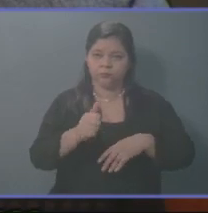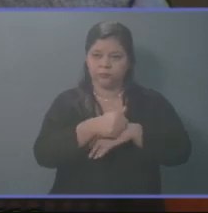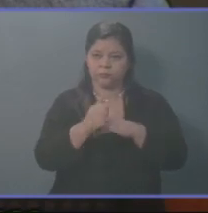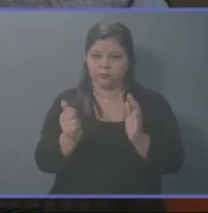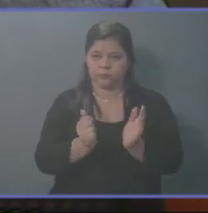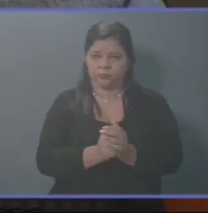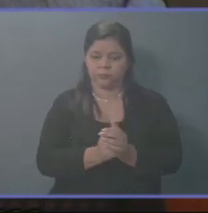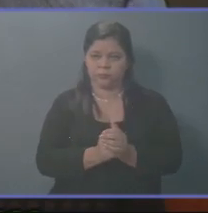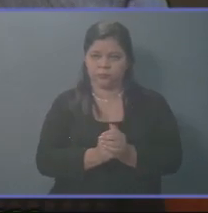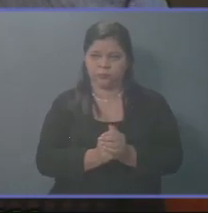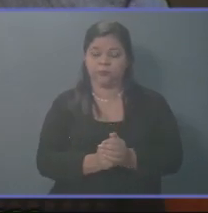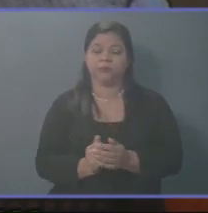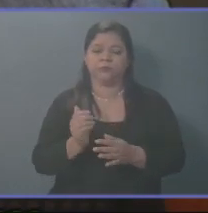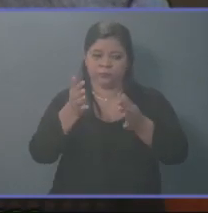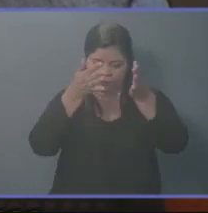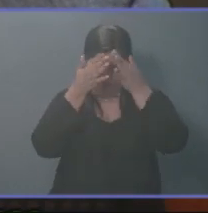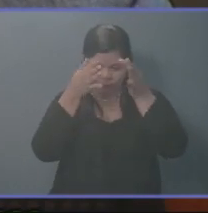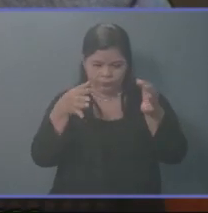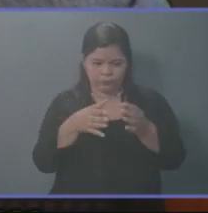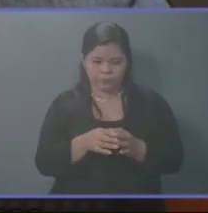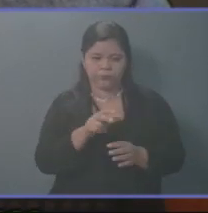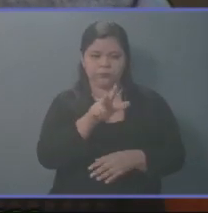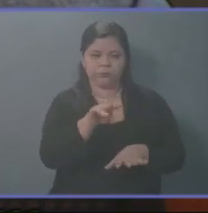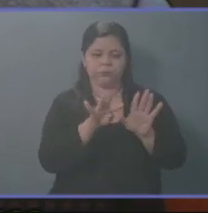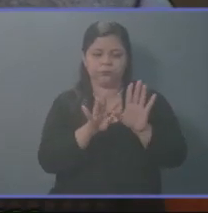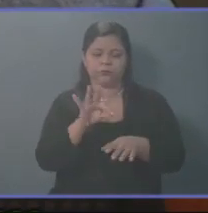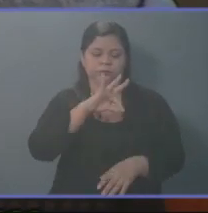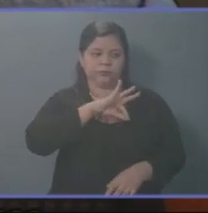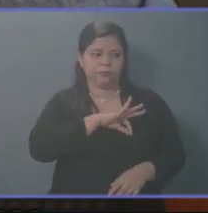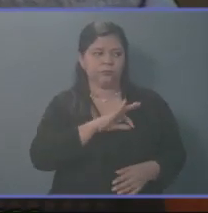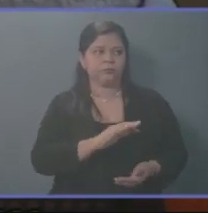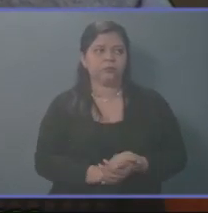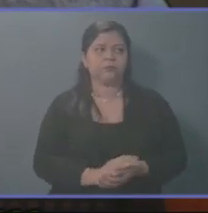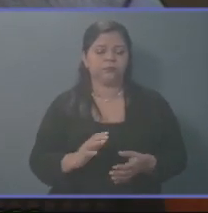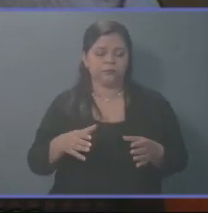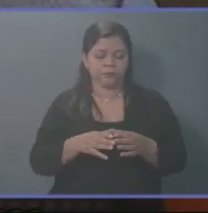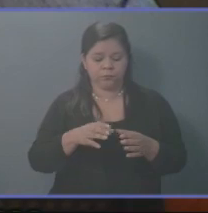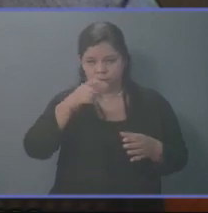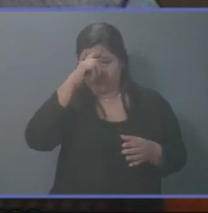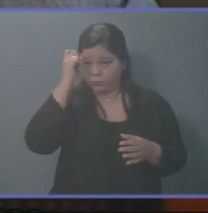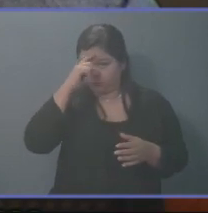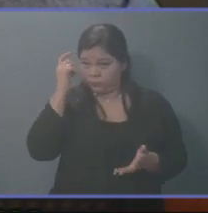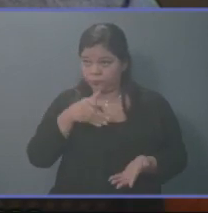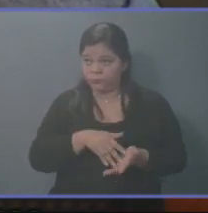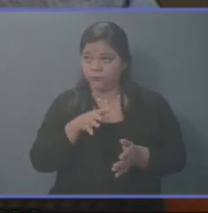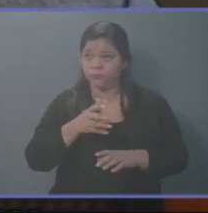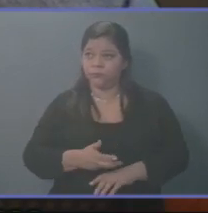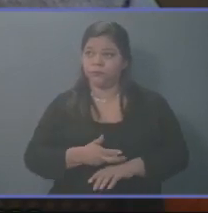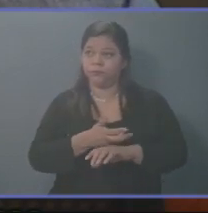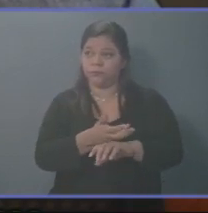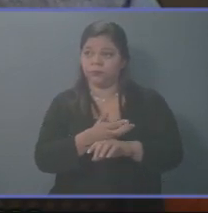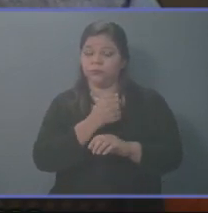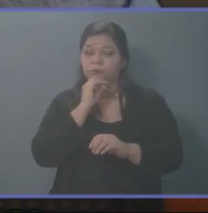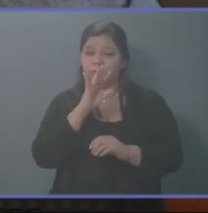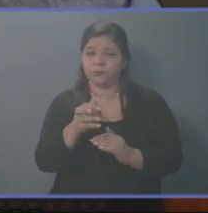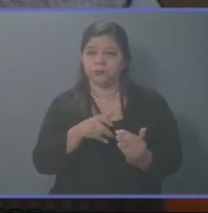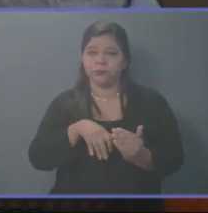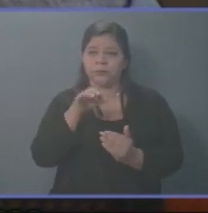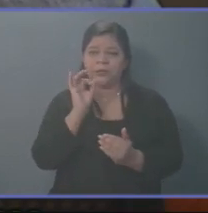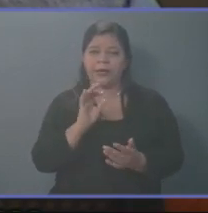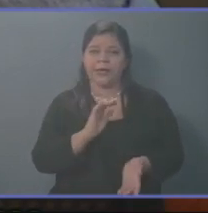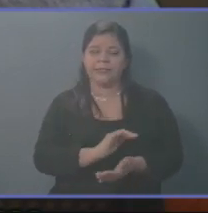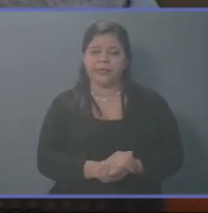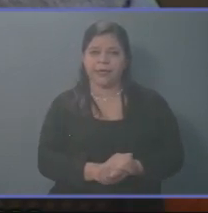Legislativa presente. Dictamen número 39 favorable. La Comisión de Obras Públicas, Transporte y Vivienda se refiere al expediente